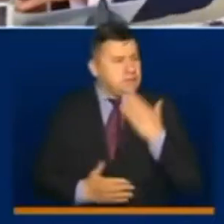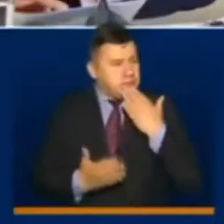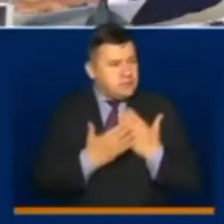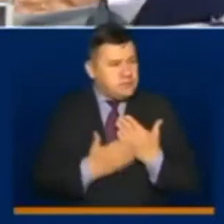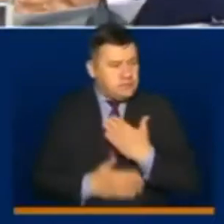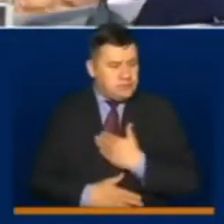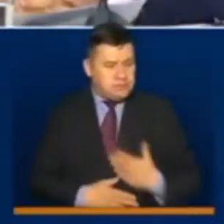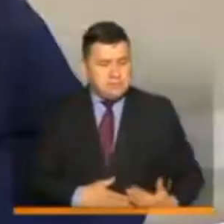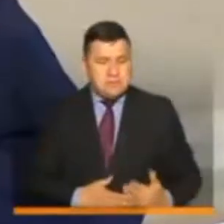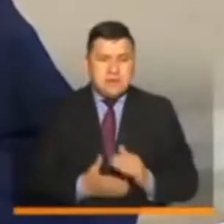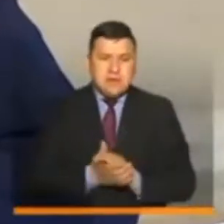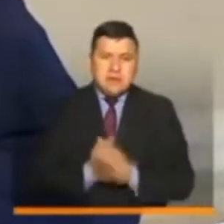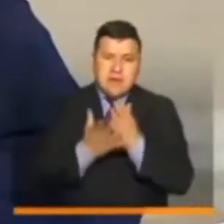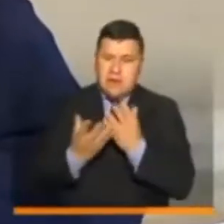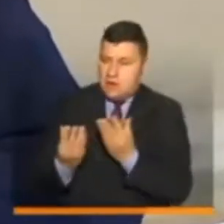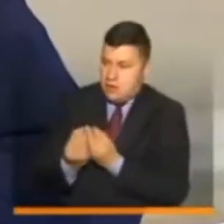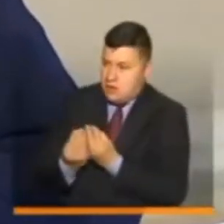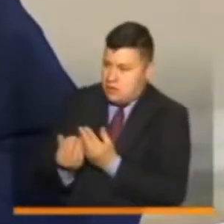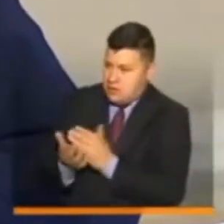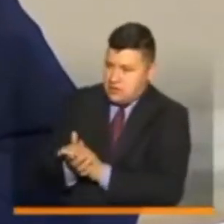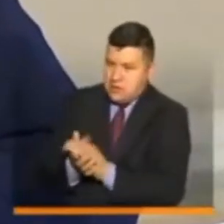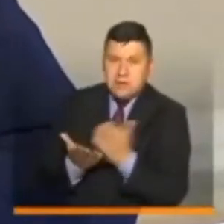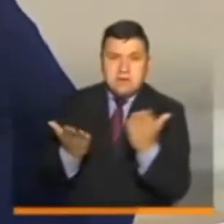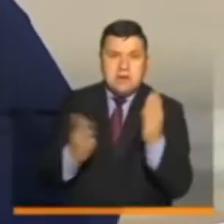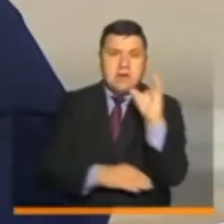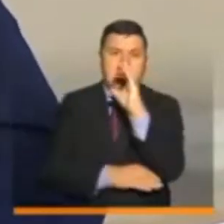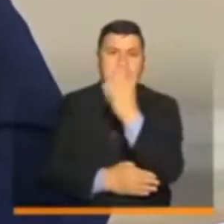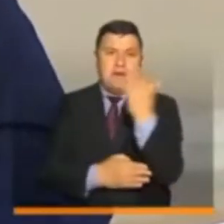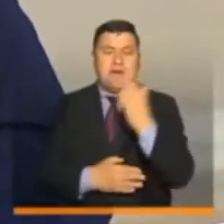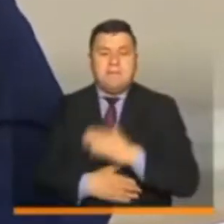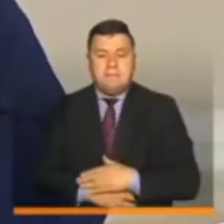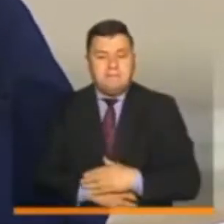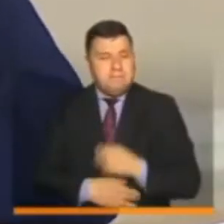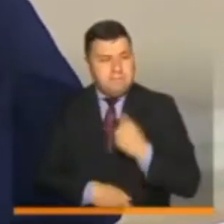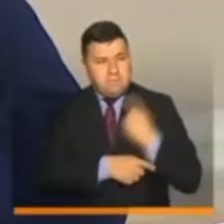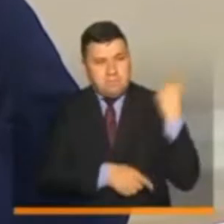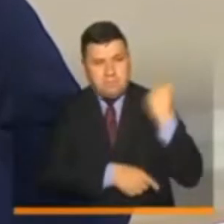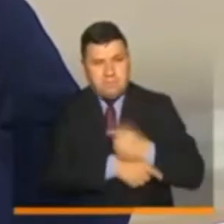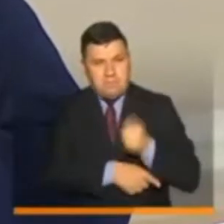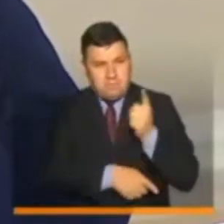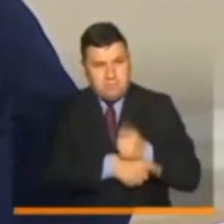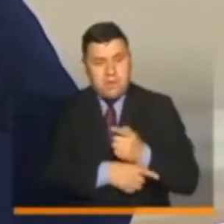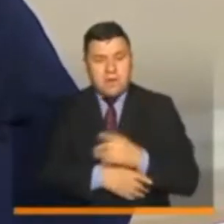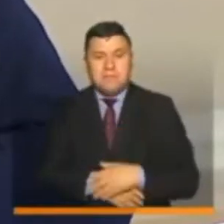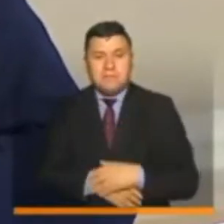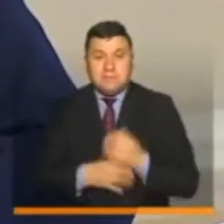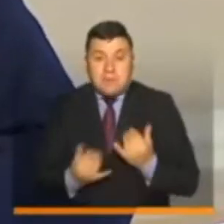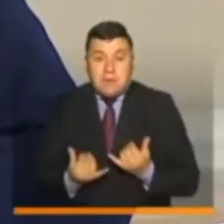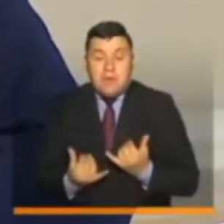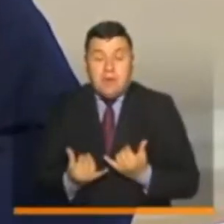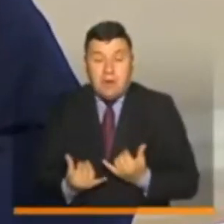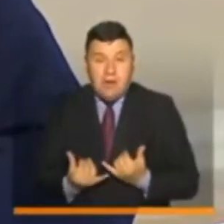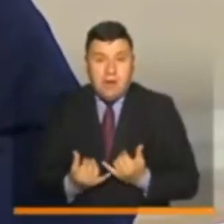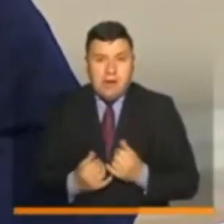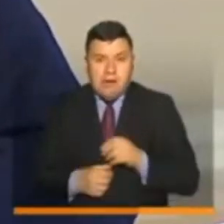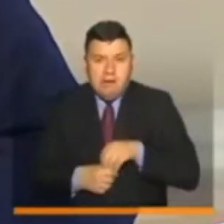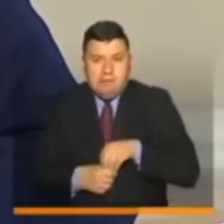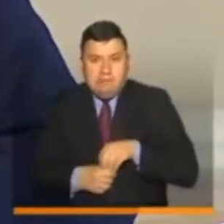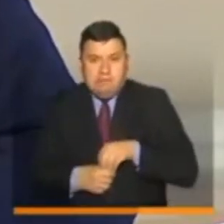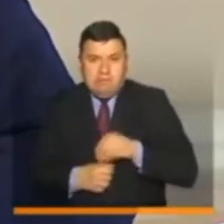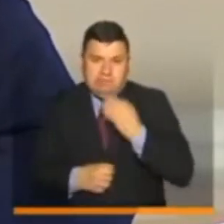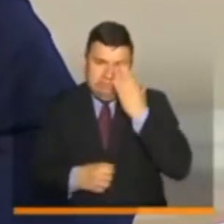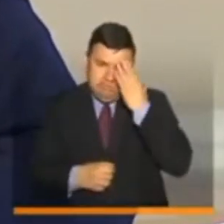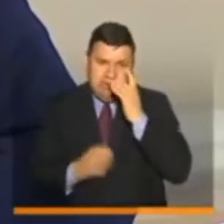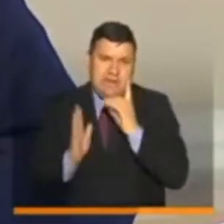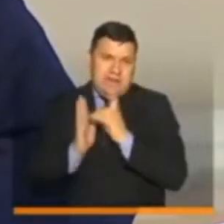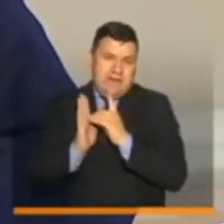Presidente, un saludo a los colegas y a todos los colombianos. Como usted lo ha señalado, en estos momentos de aislamiento y en el